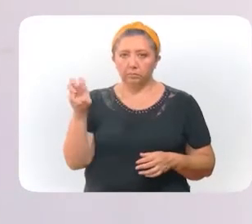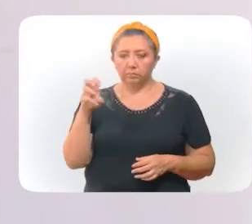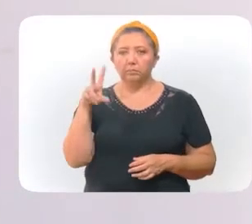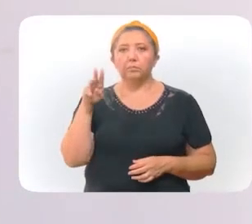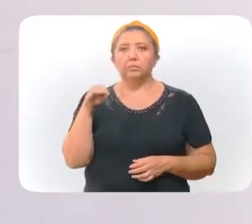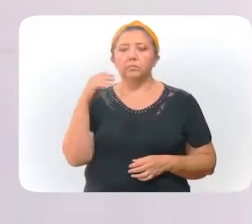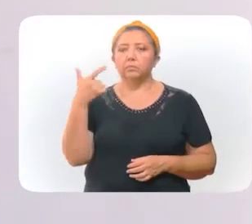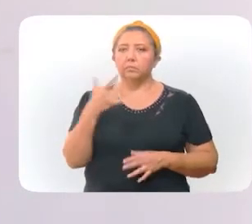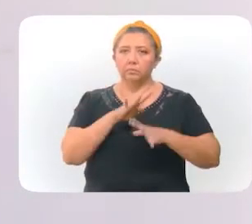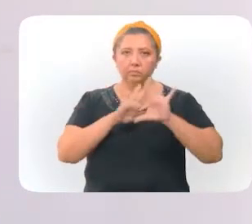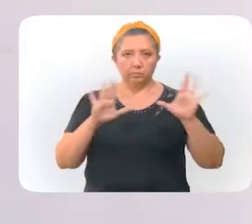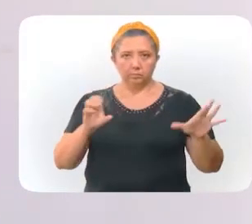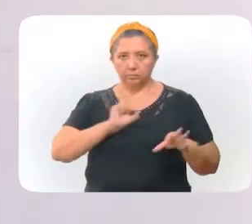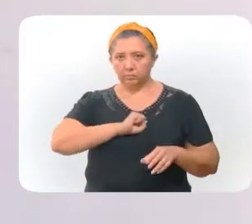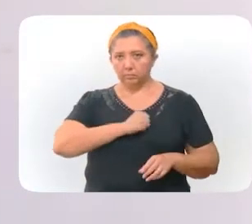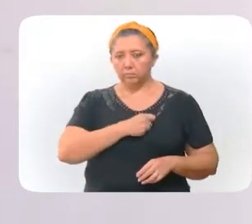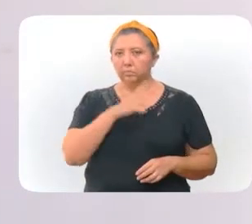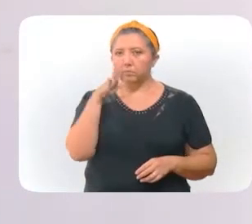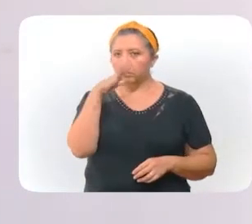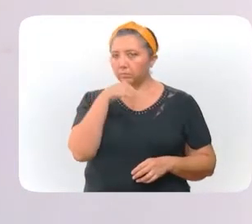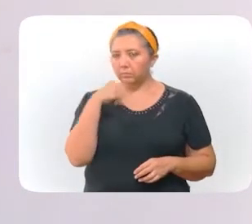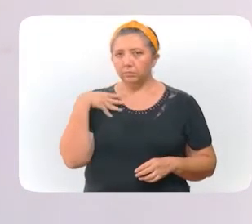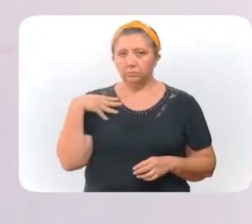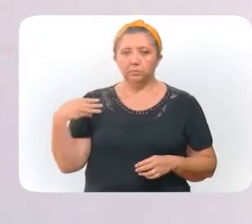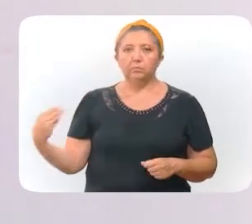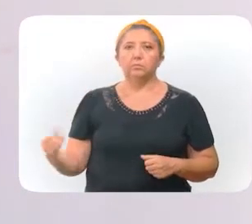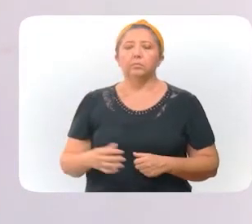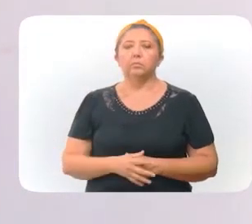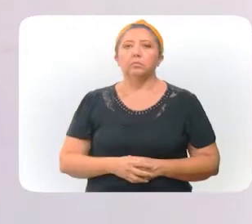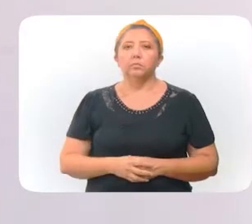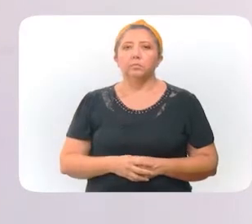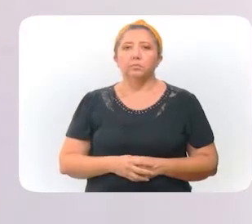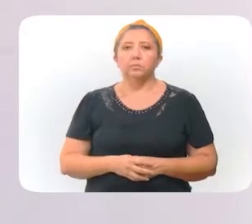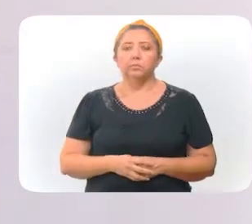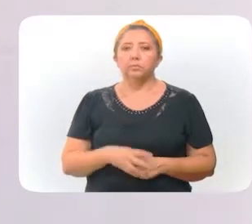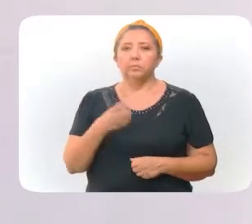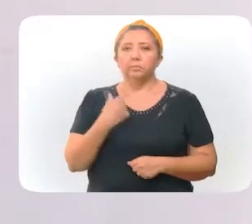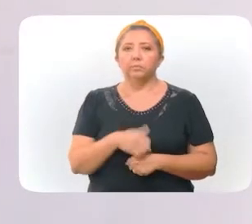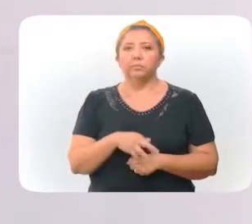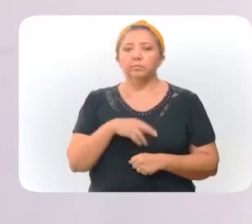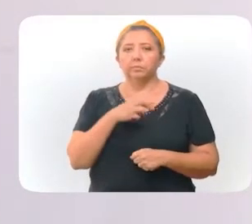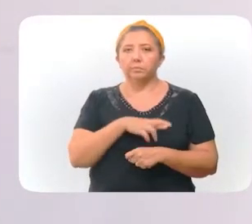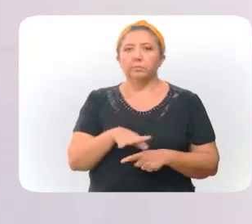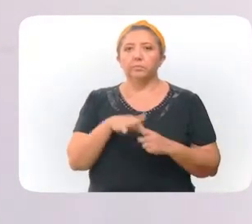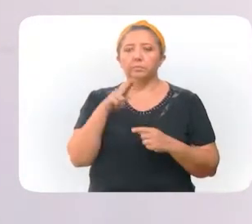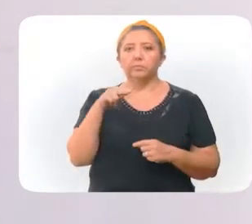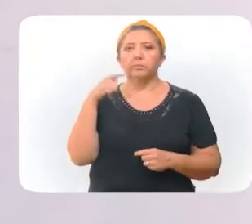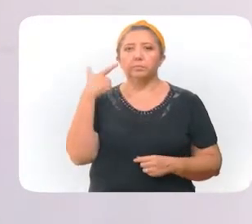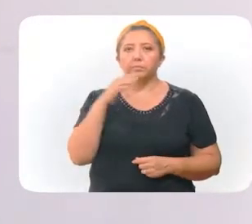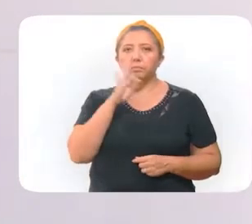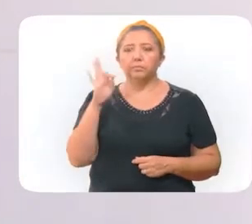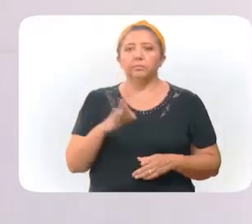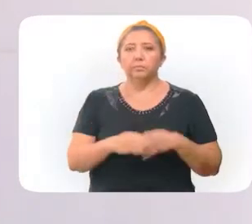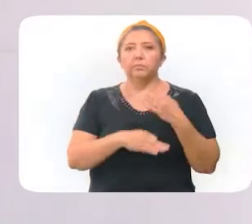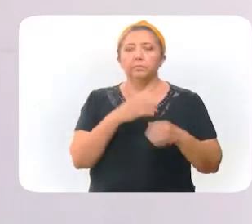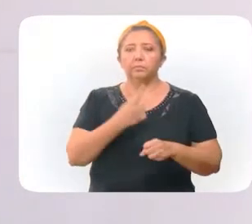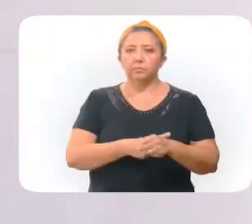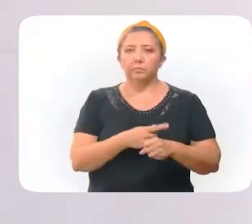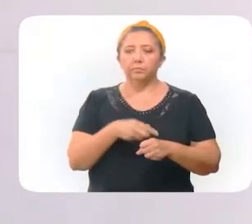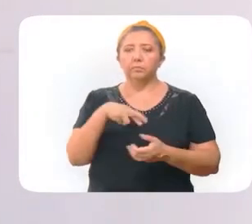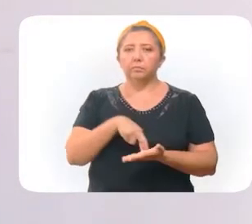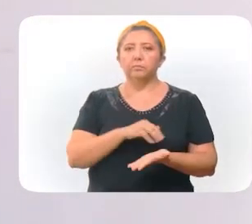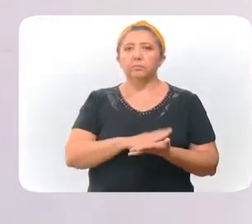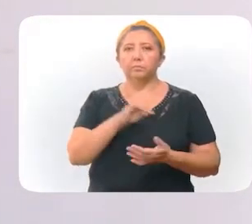32.397 pacientes ya se recuperaron, no presentan síntomas ni pueden contagiar. Esta cifra representa el 87% del total de